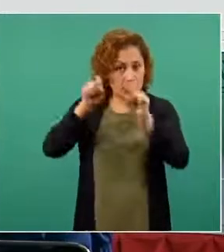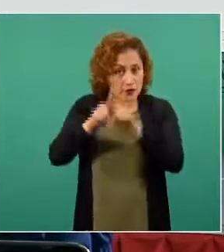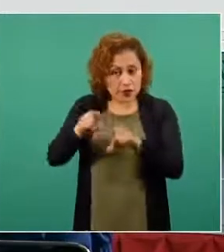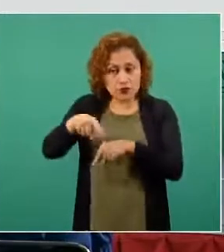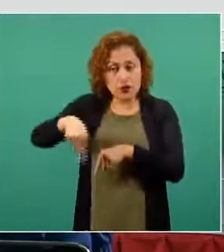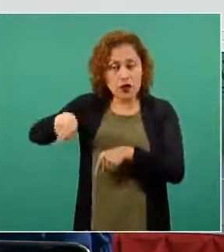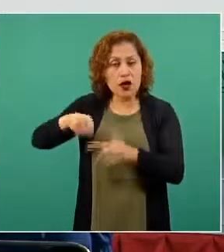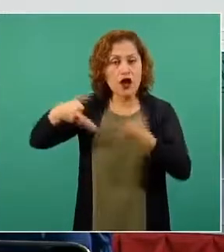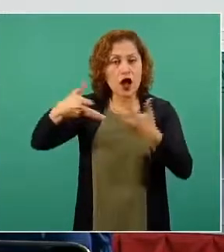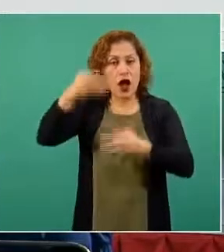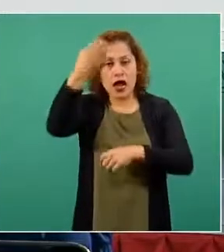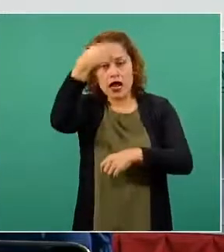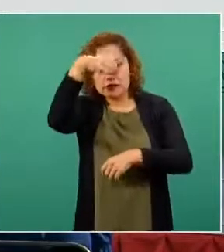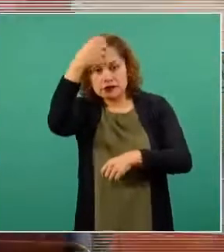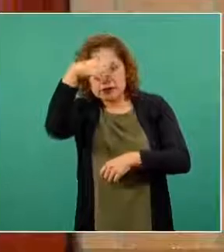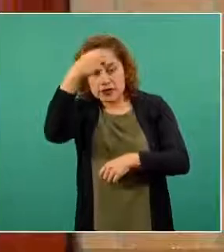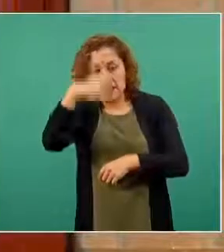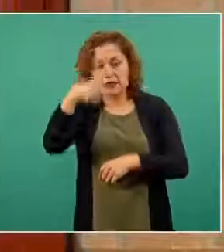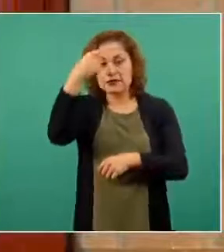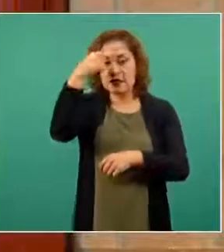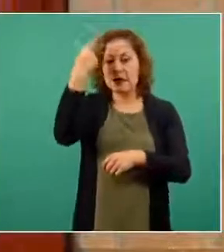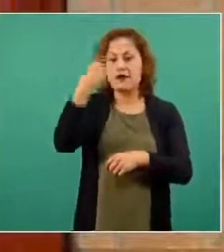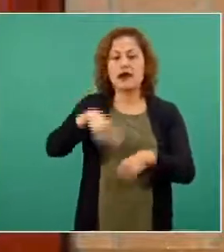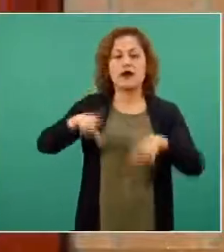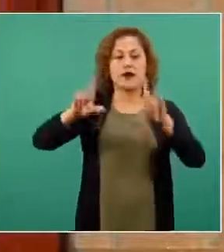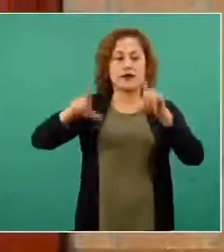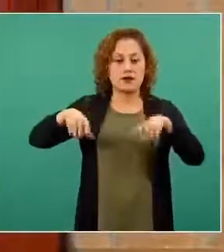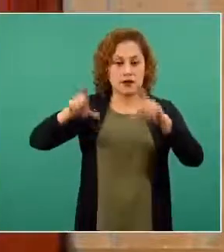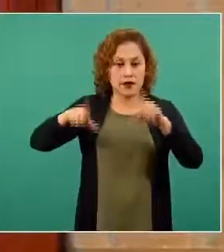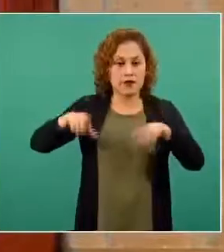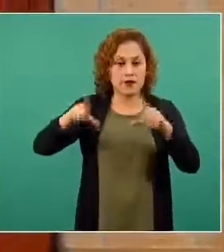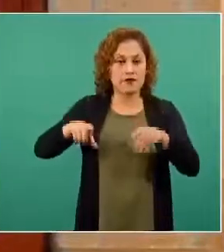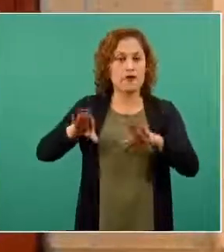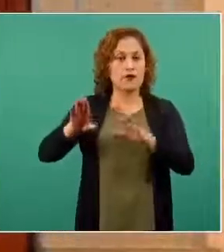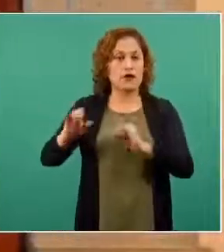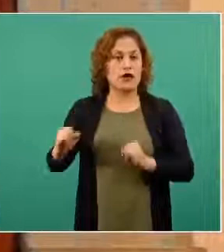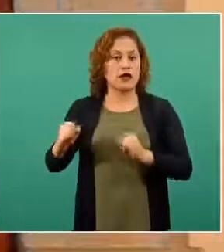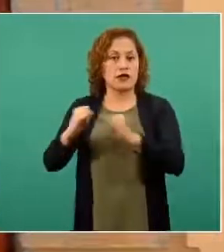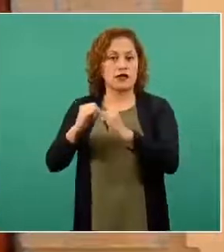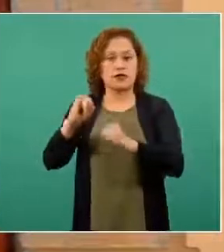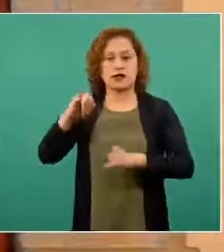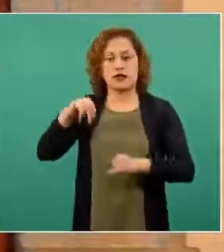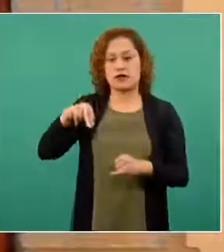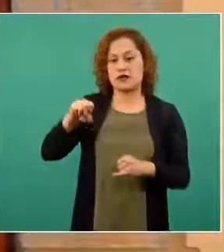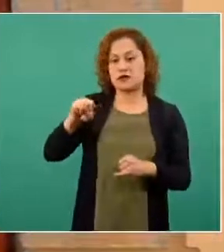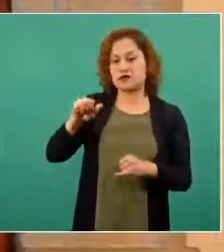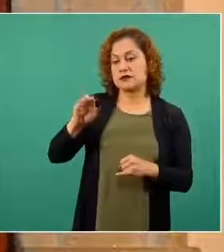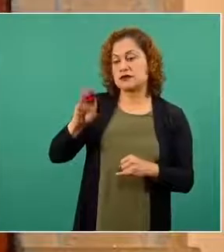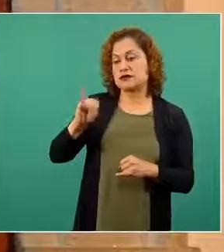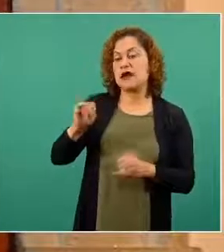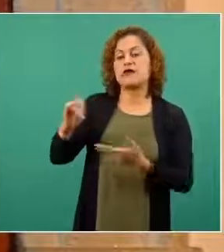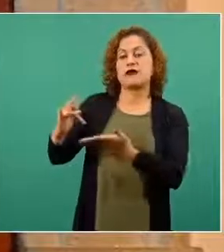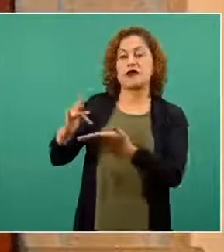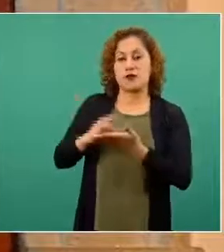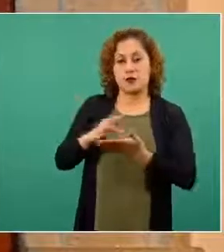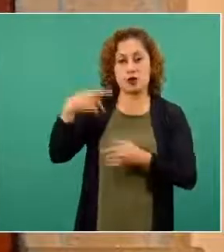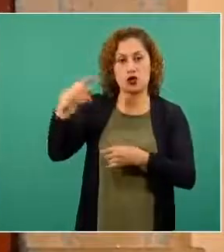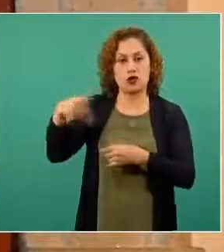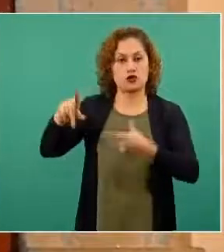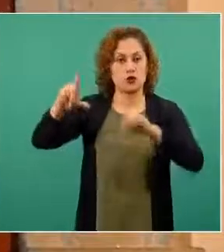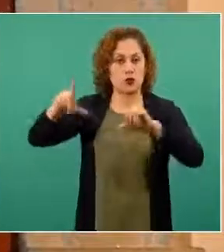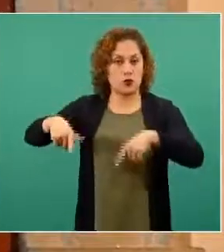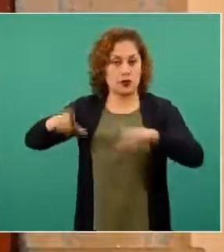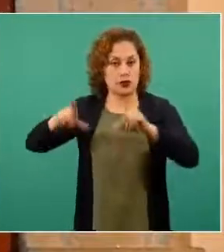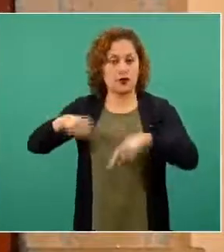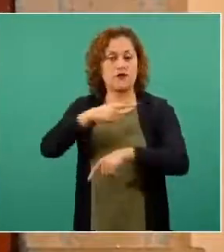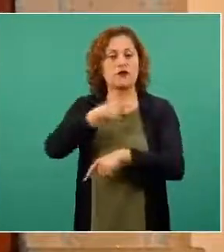el manejo de las plataformas. Esto el INSABI nos ha apoyado y a través de su plataforma hemos